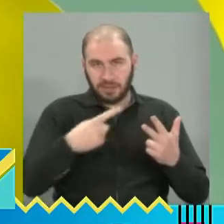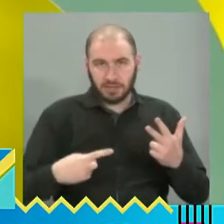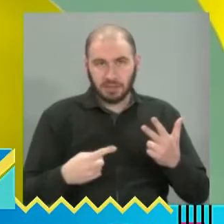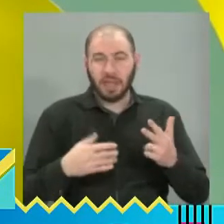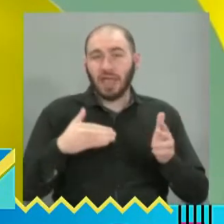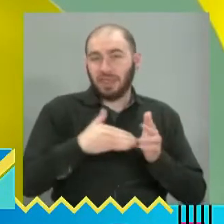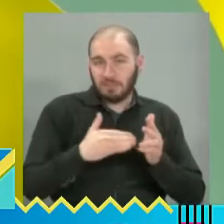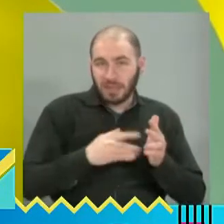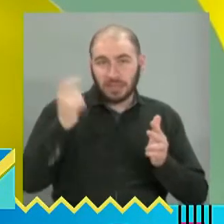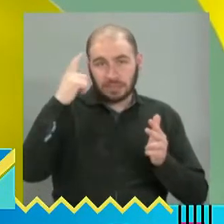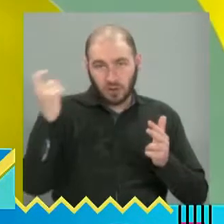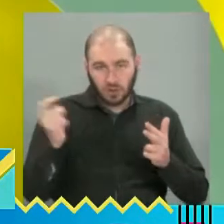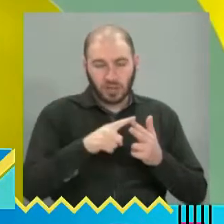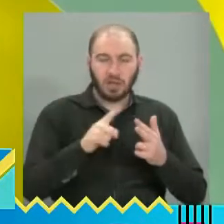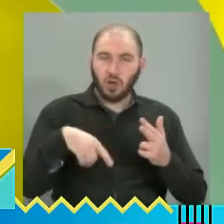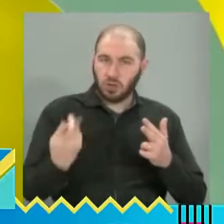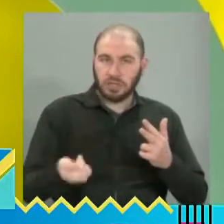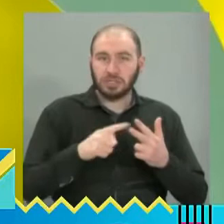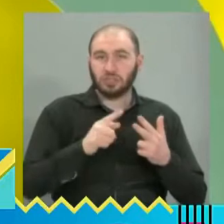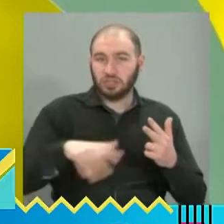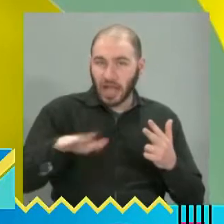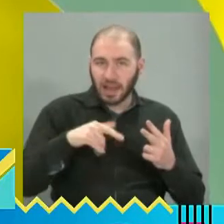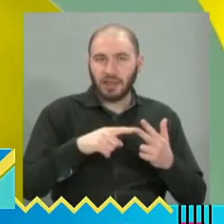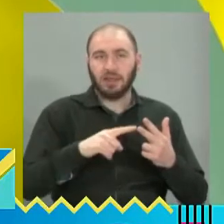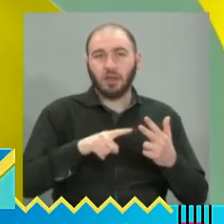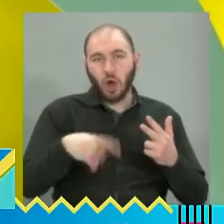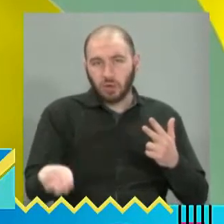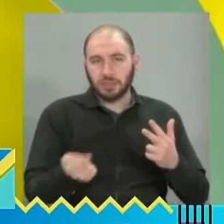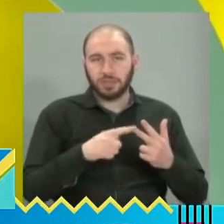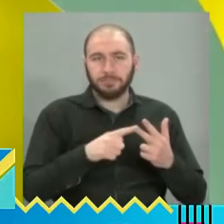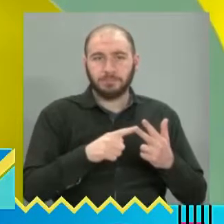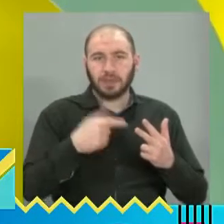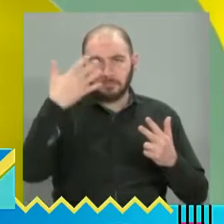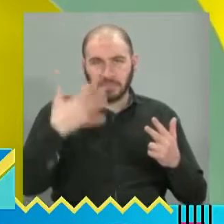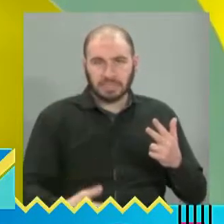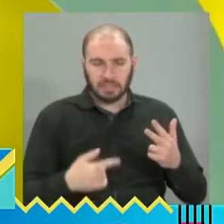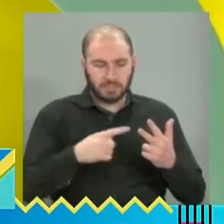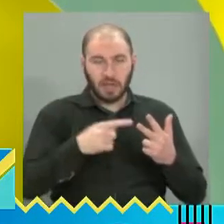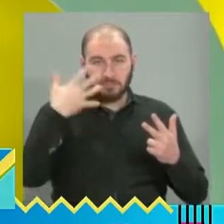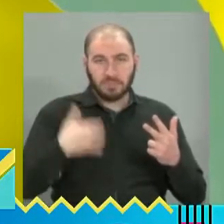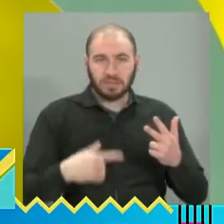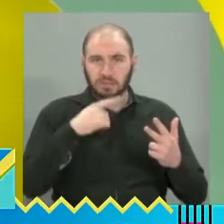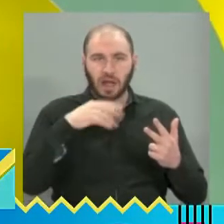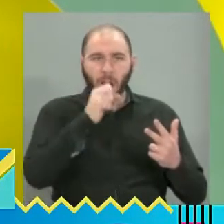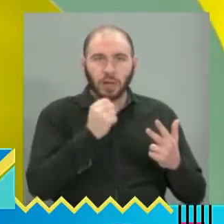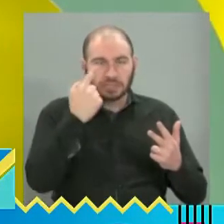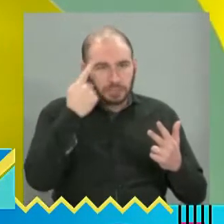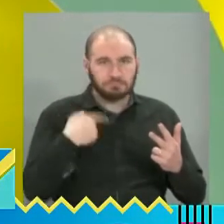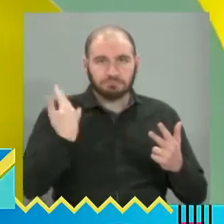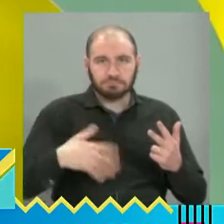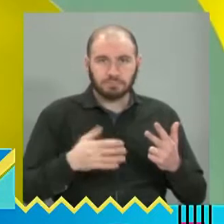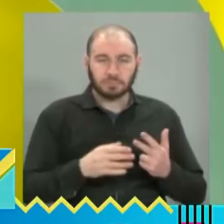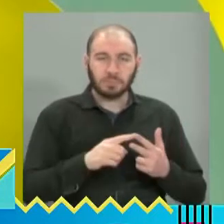Una dependencia que es psicológica, una que es social y una que es física. La física es el síndrome de abstinencia que hablaba el